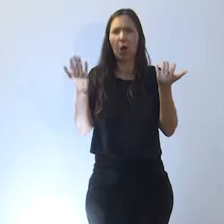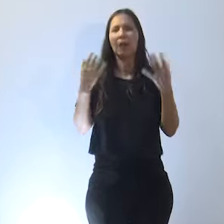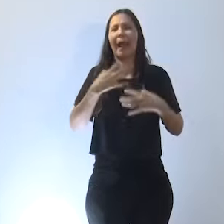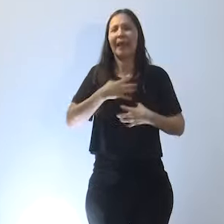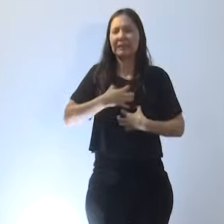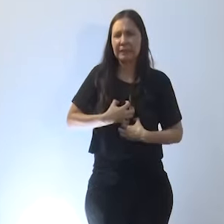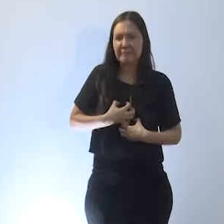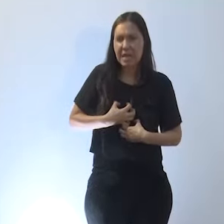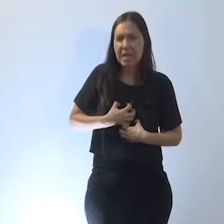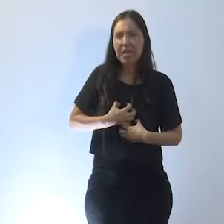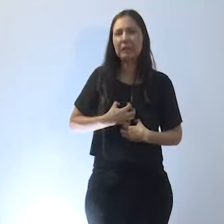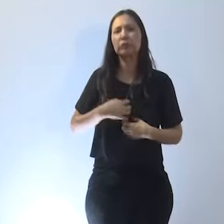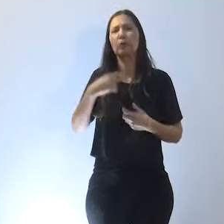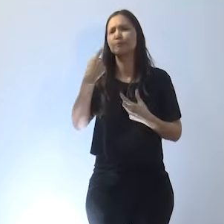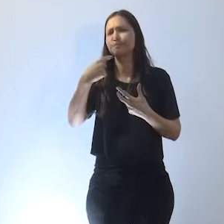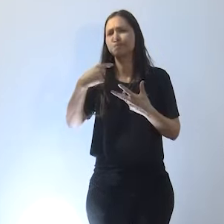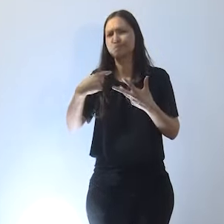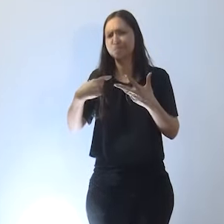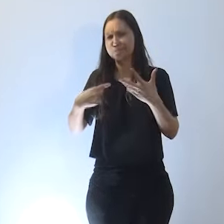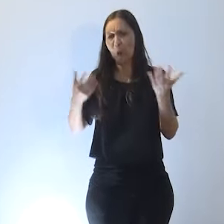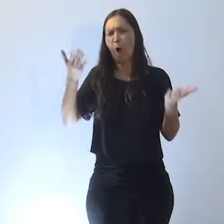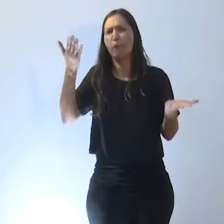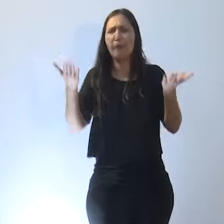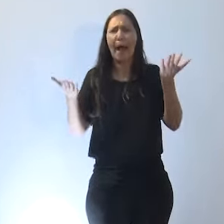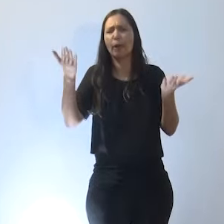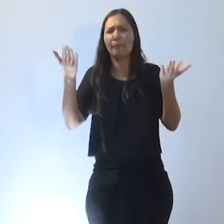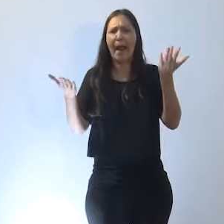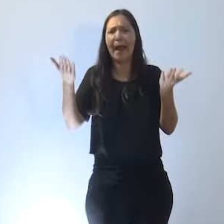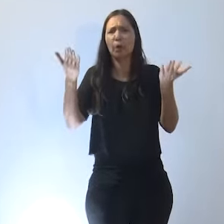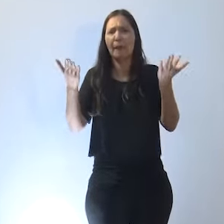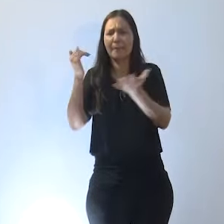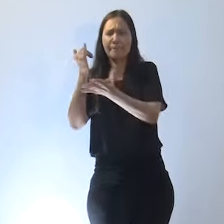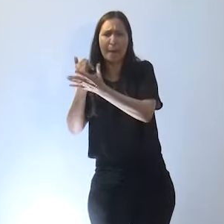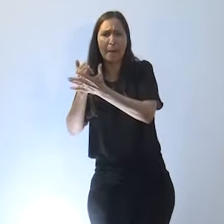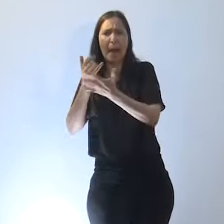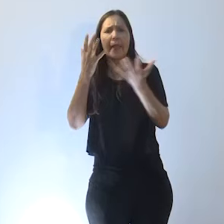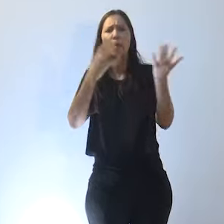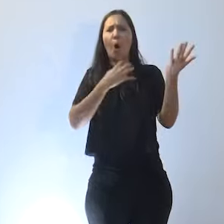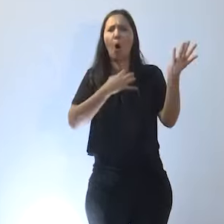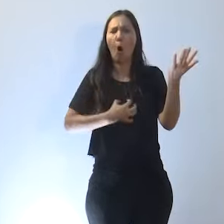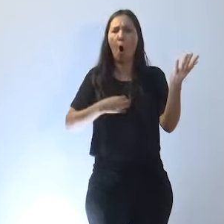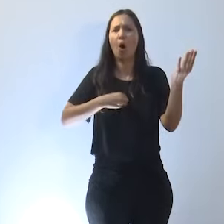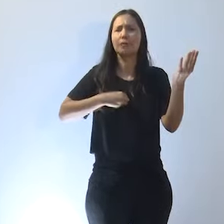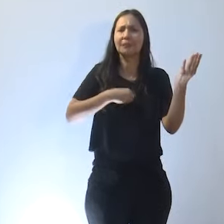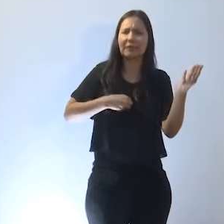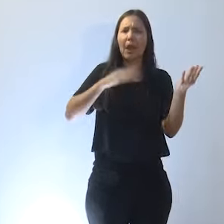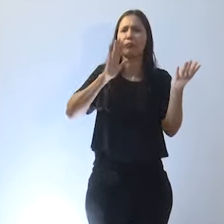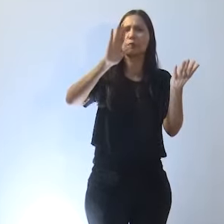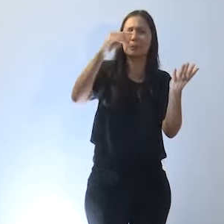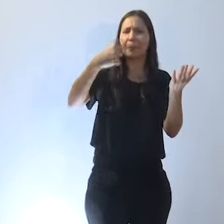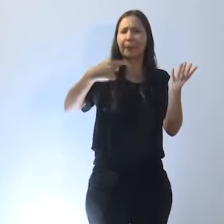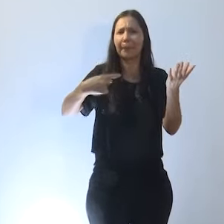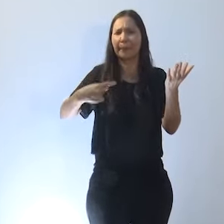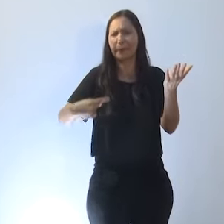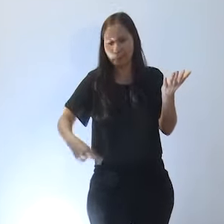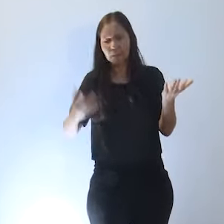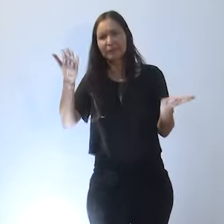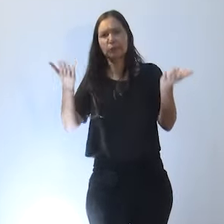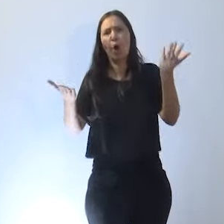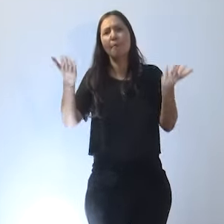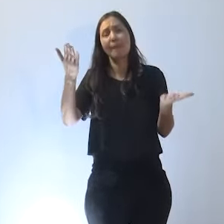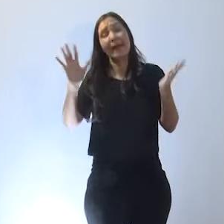al O sea al lado de muchas otras cosas no estaba diciendo eh pibe pavo vota mi ley no conozco mucho